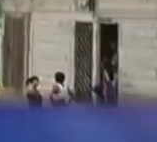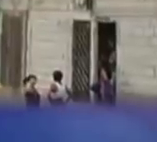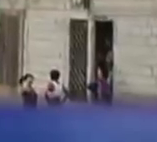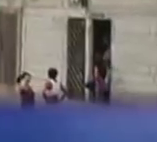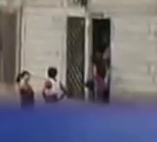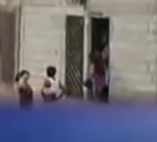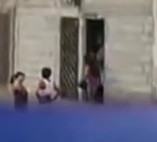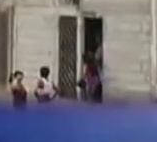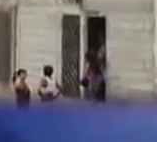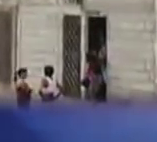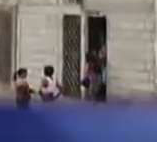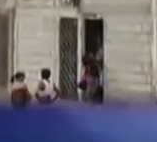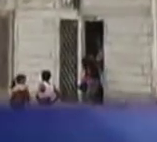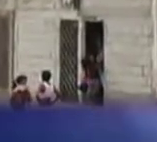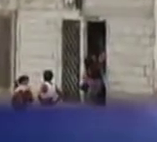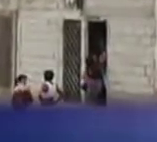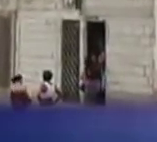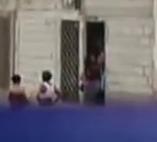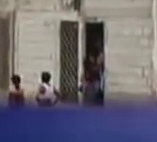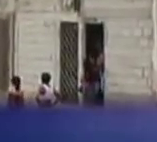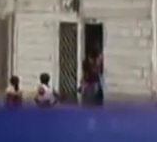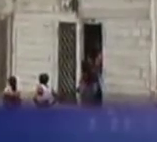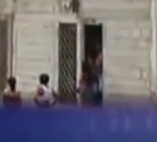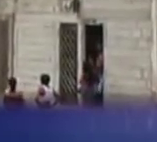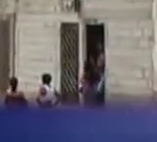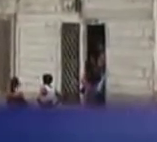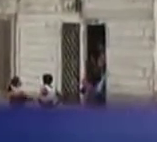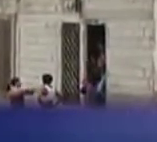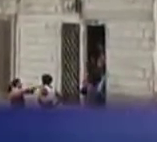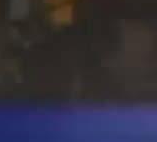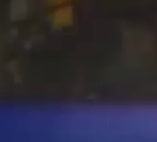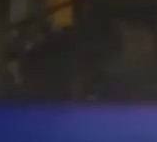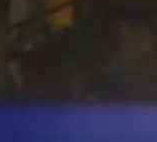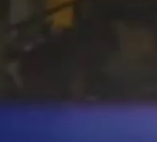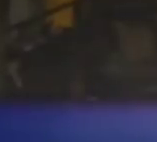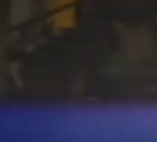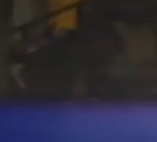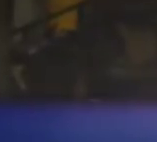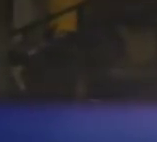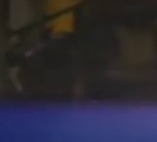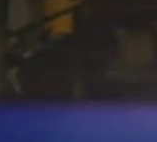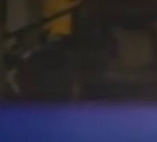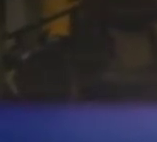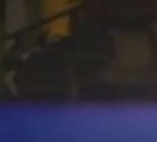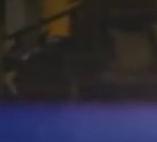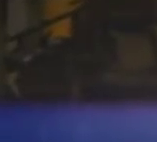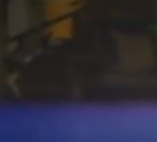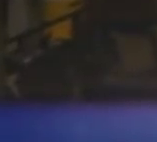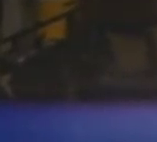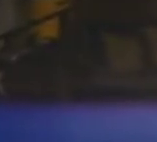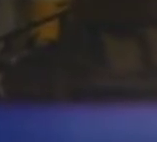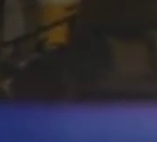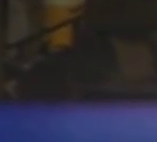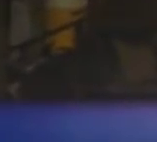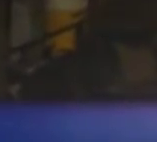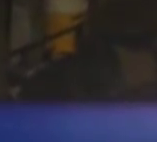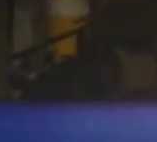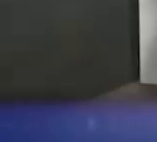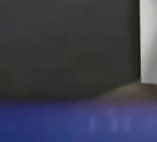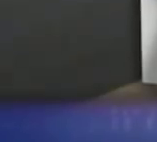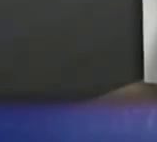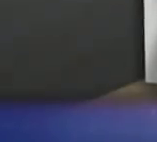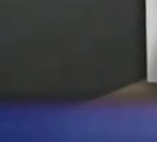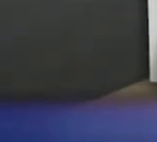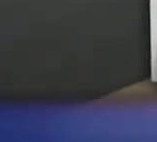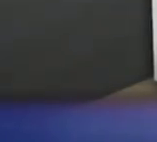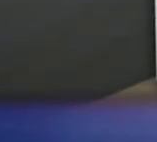Hombre de 75 años que presuntamente habría asesinado a su esposa para después intentar suicidarse al tomar